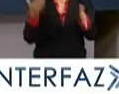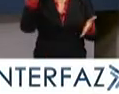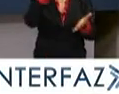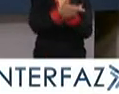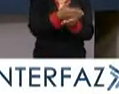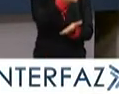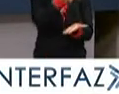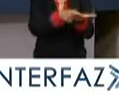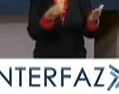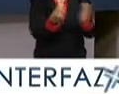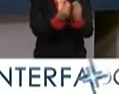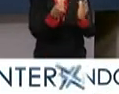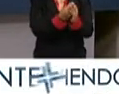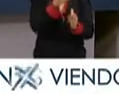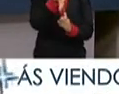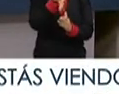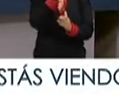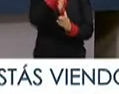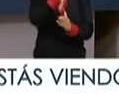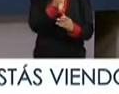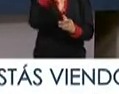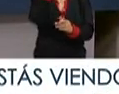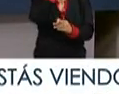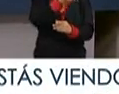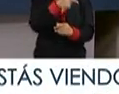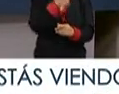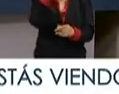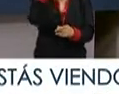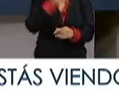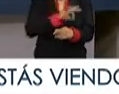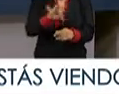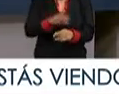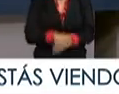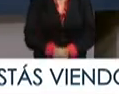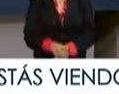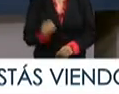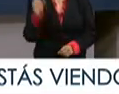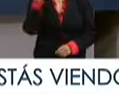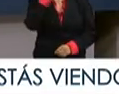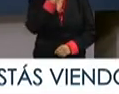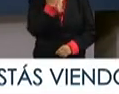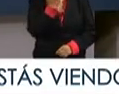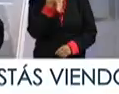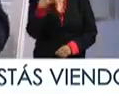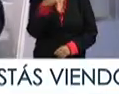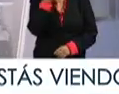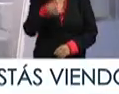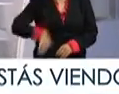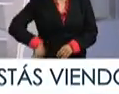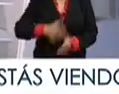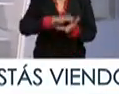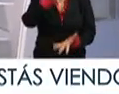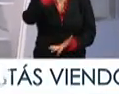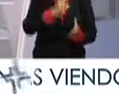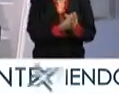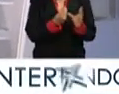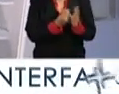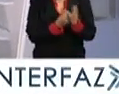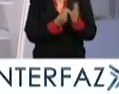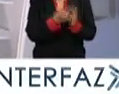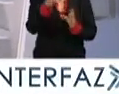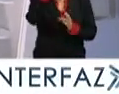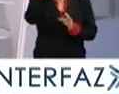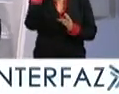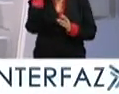acuden a estos cursos de robótica y qué tan difícil es acceder a ellos? No es muy difícil porque te comento, regularmente los cursos